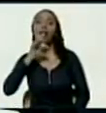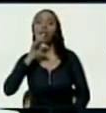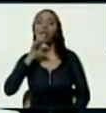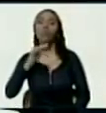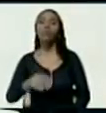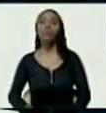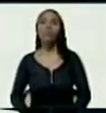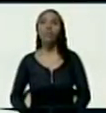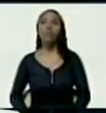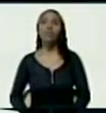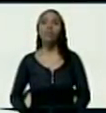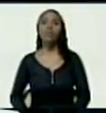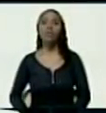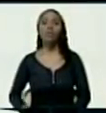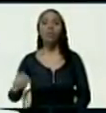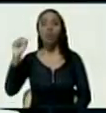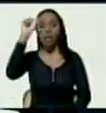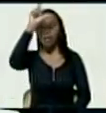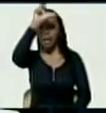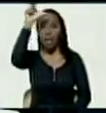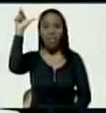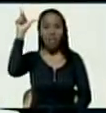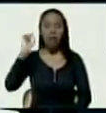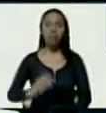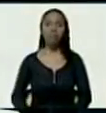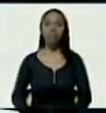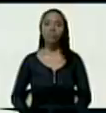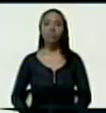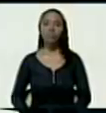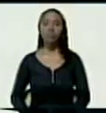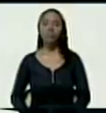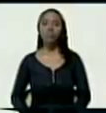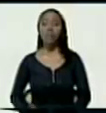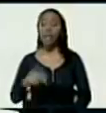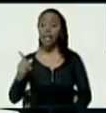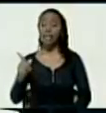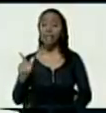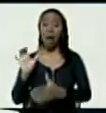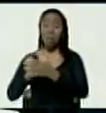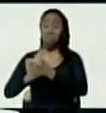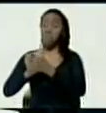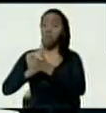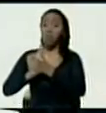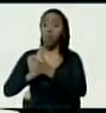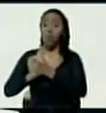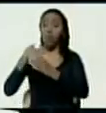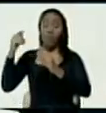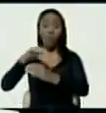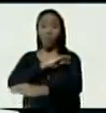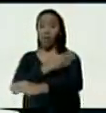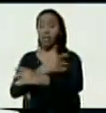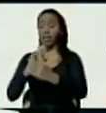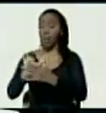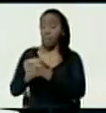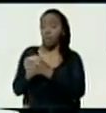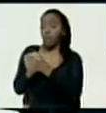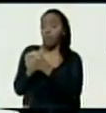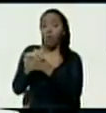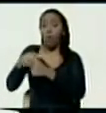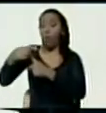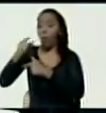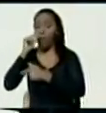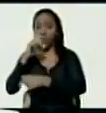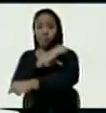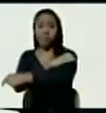Villalobos es un íntimo amigo de este señor Alejandro Betancourt y es un íntimo amigo de Miguel Enrique Otero. Y es un íntimo amigo de, ahora